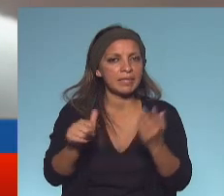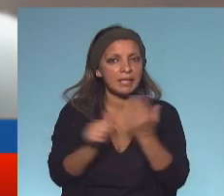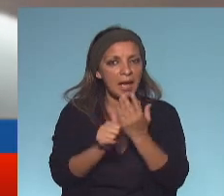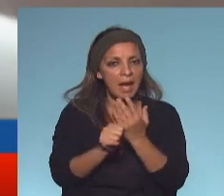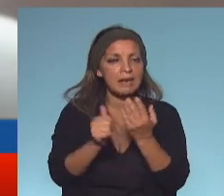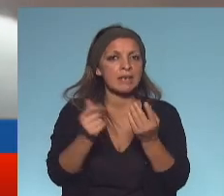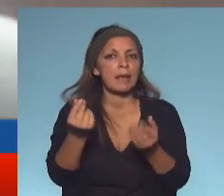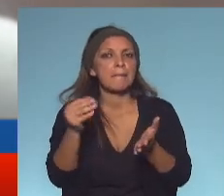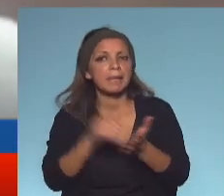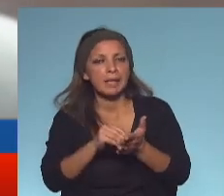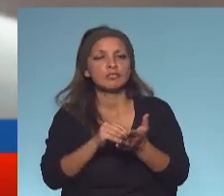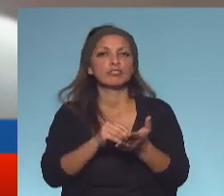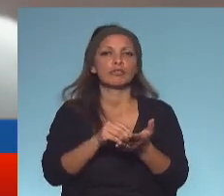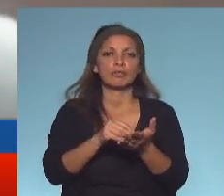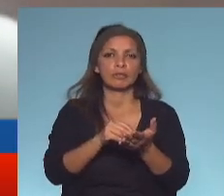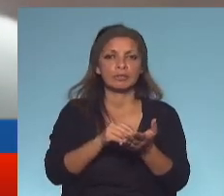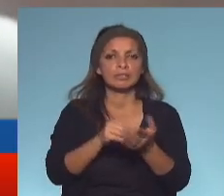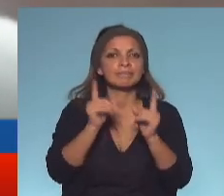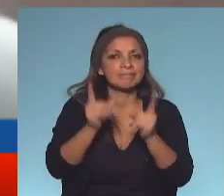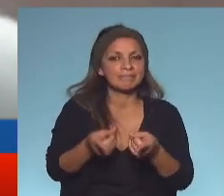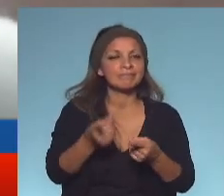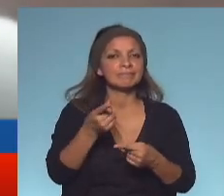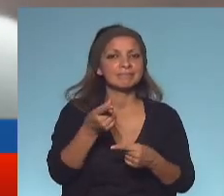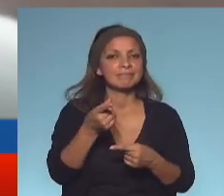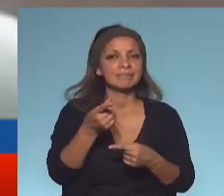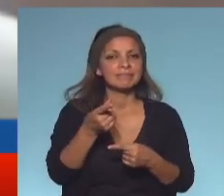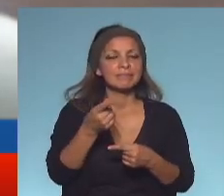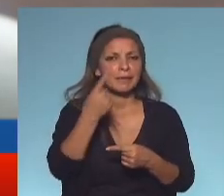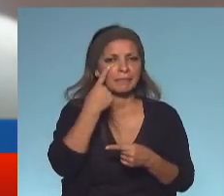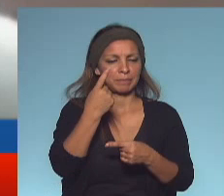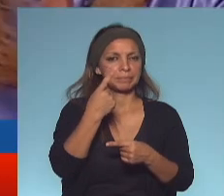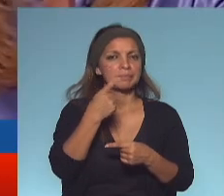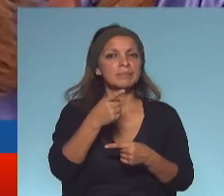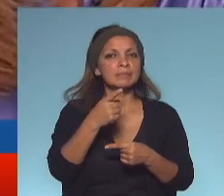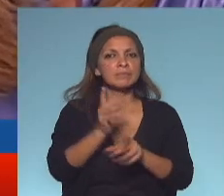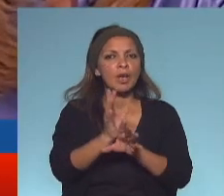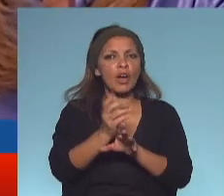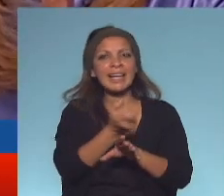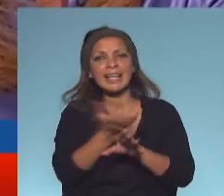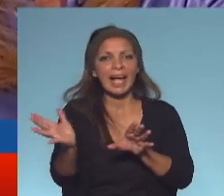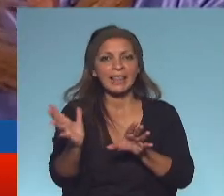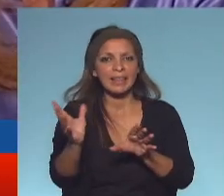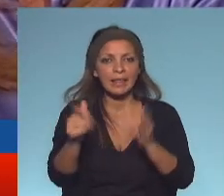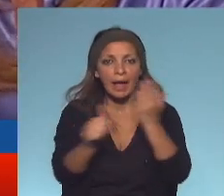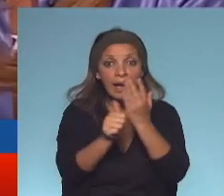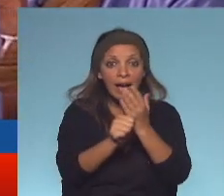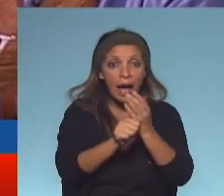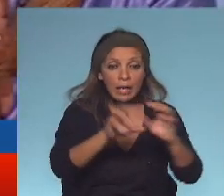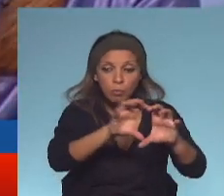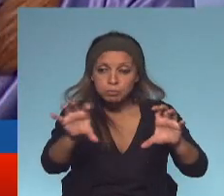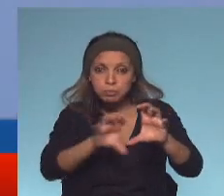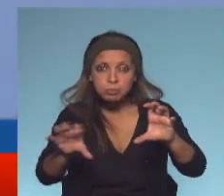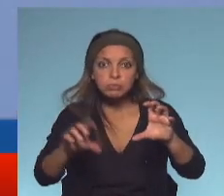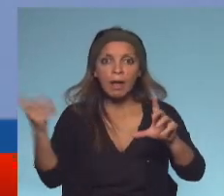los precios y por sobre todas las cosas que el volumen que se ponía a disposición la gente se lo